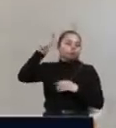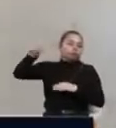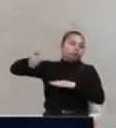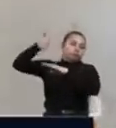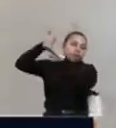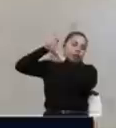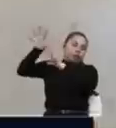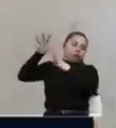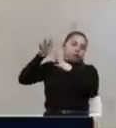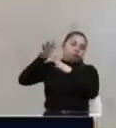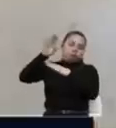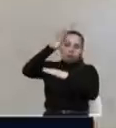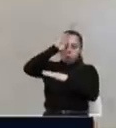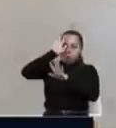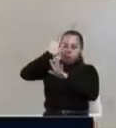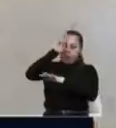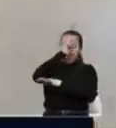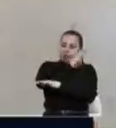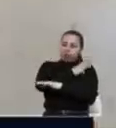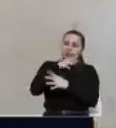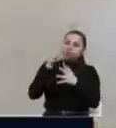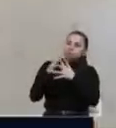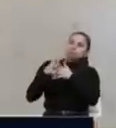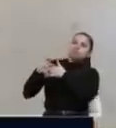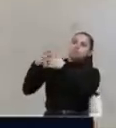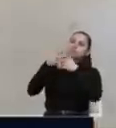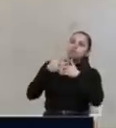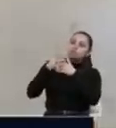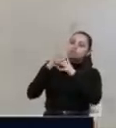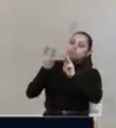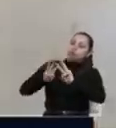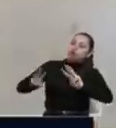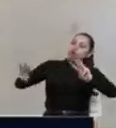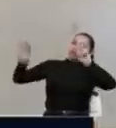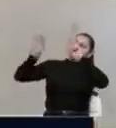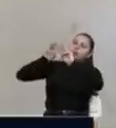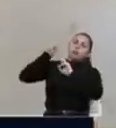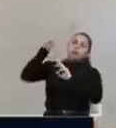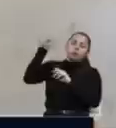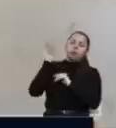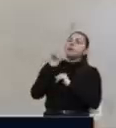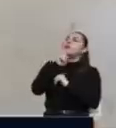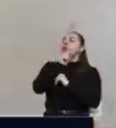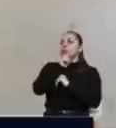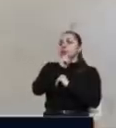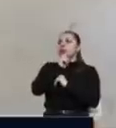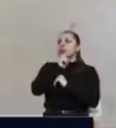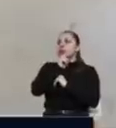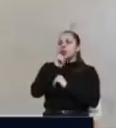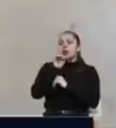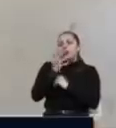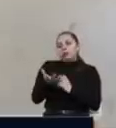norteamericana en esta cumbre de alto nivel a la que